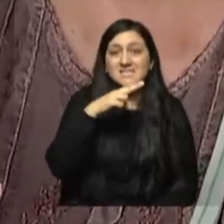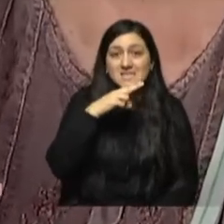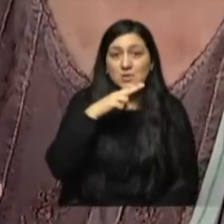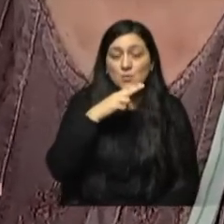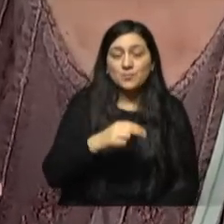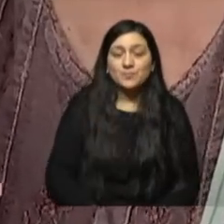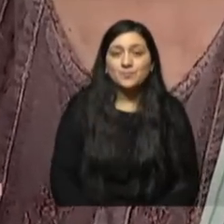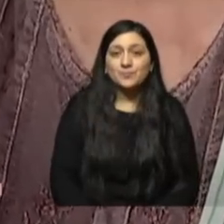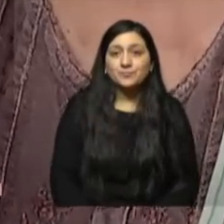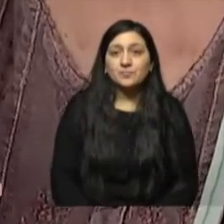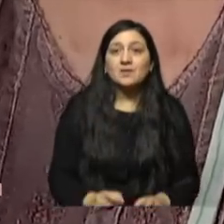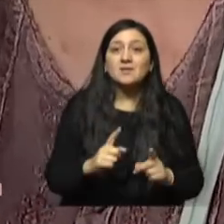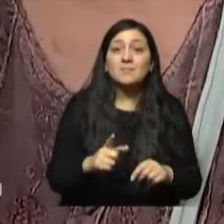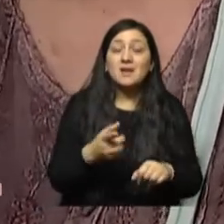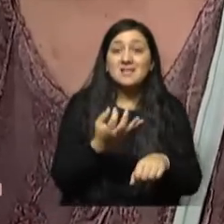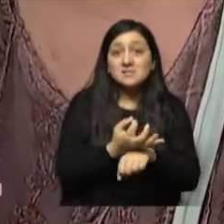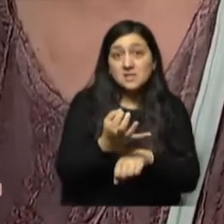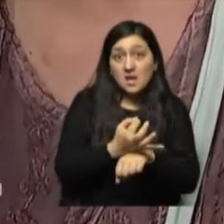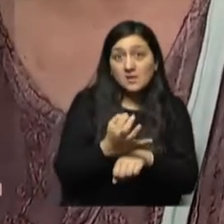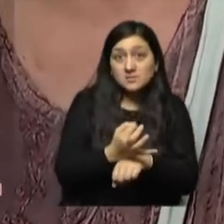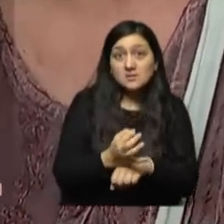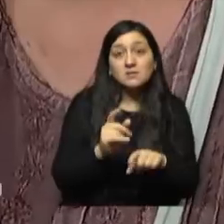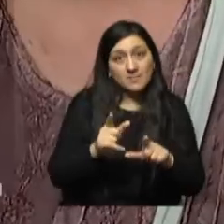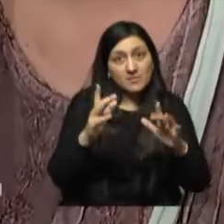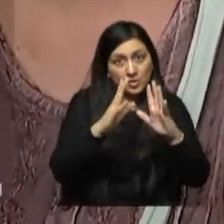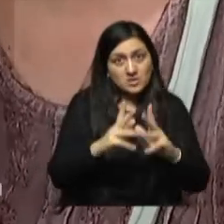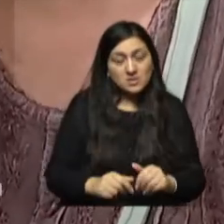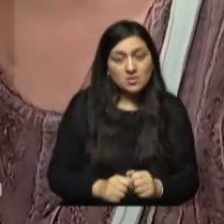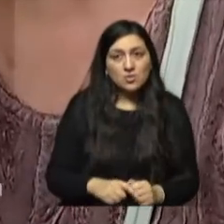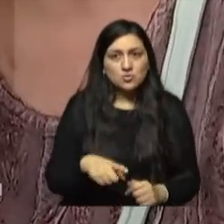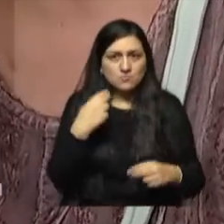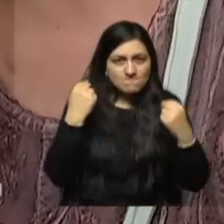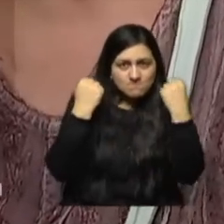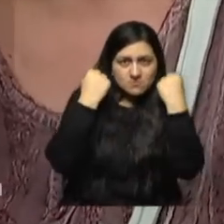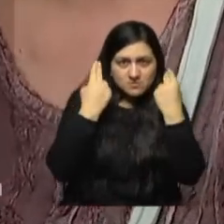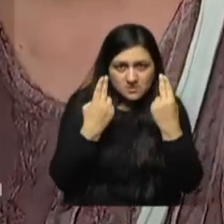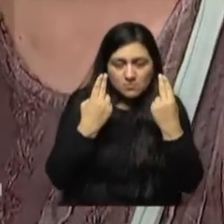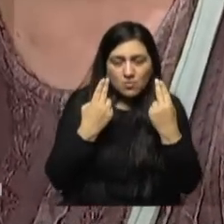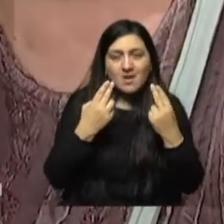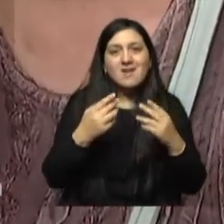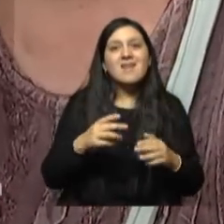y estaba la enseñanza que también estaba organizada. Es decir, resistimos mucho la ley de educación,